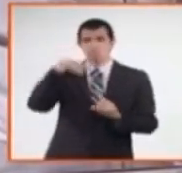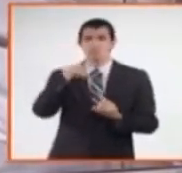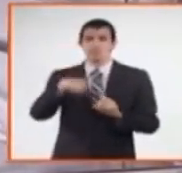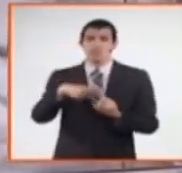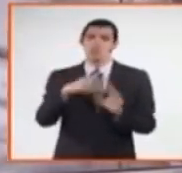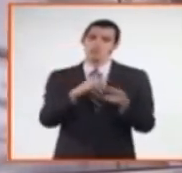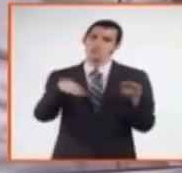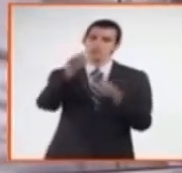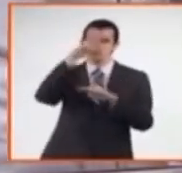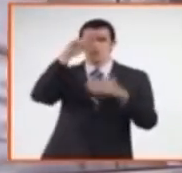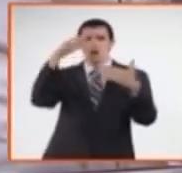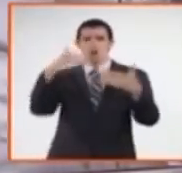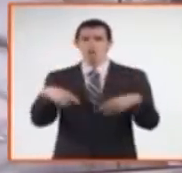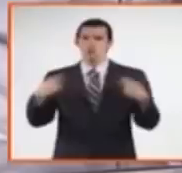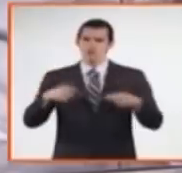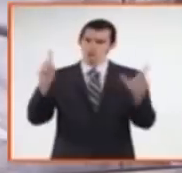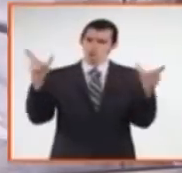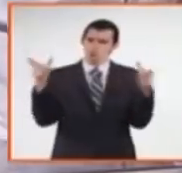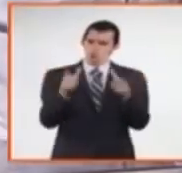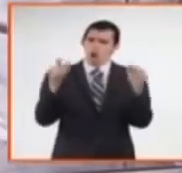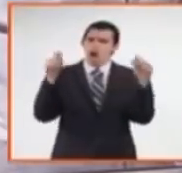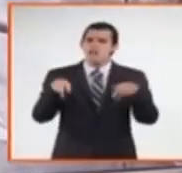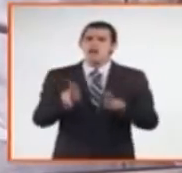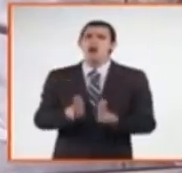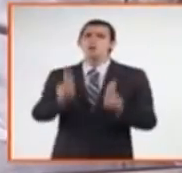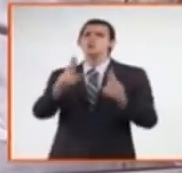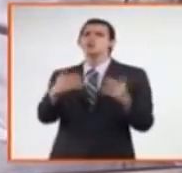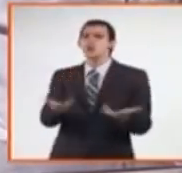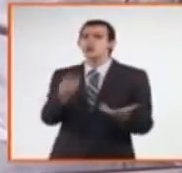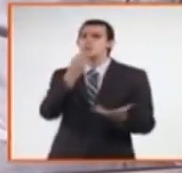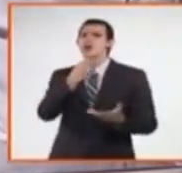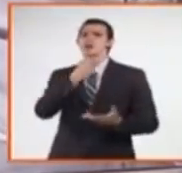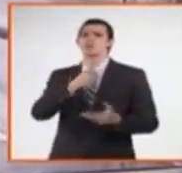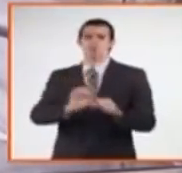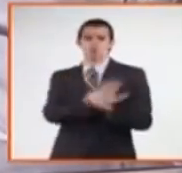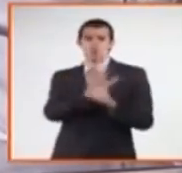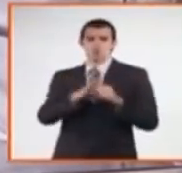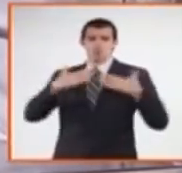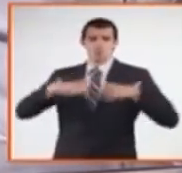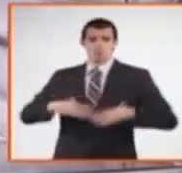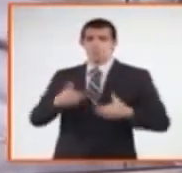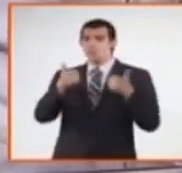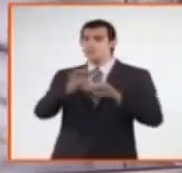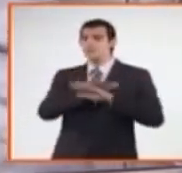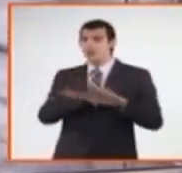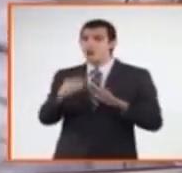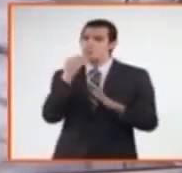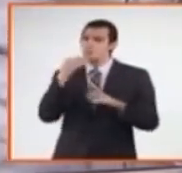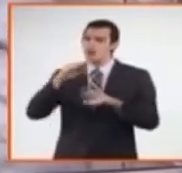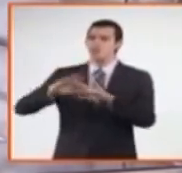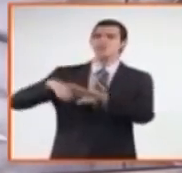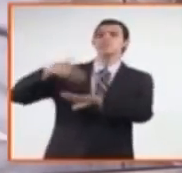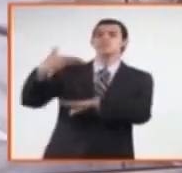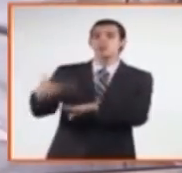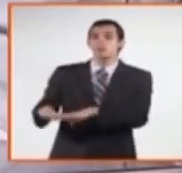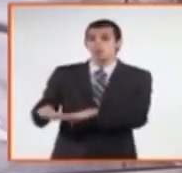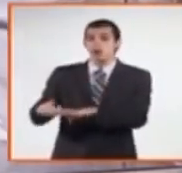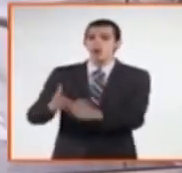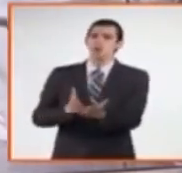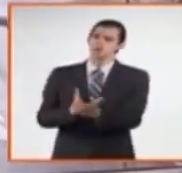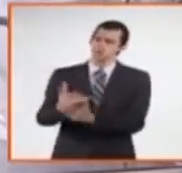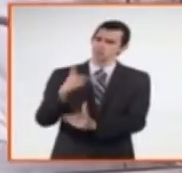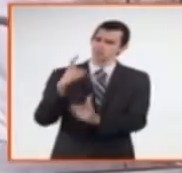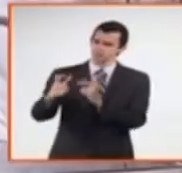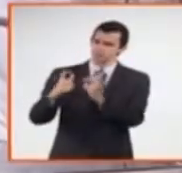aplicar la vacuna a los convalecientes de forma igual la próxima por favor y es así no lo